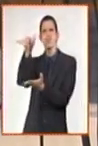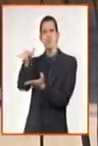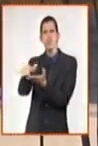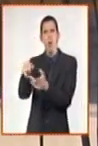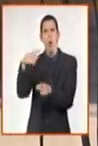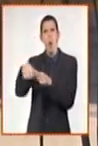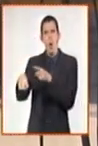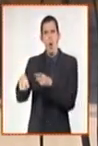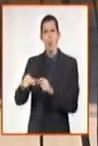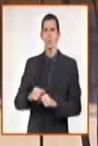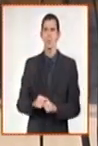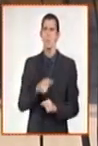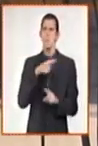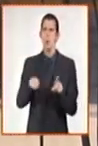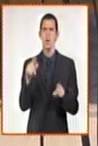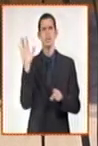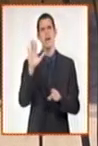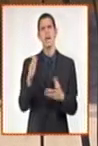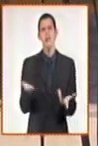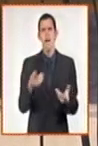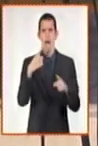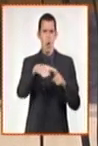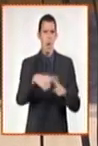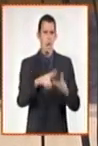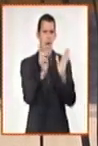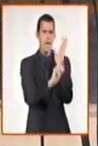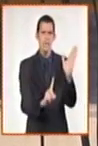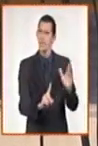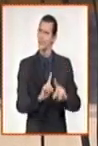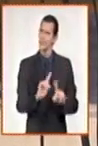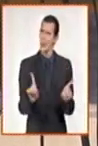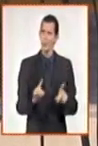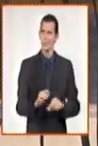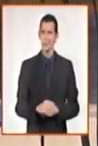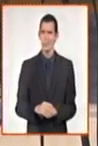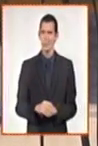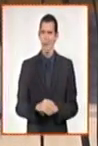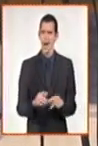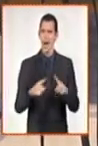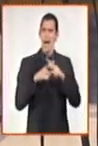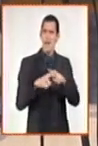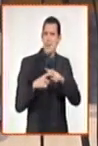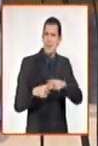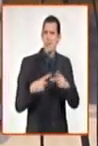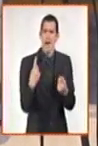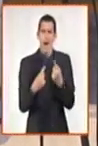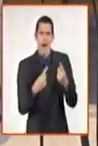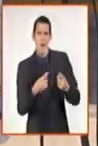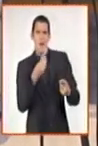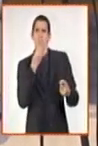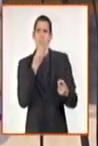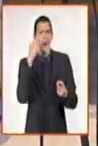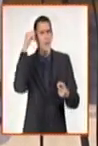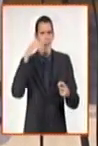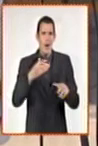eléctrico, no con motosierras, como acaba de llegar uno. Vendrán